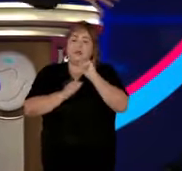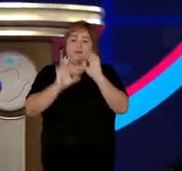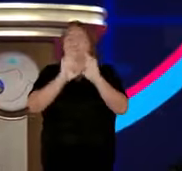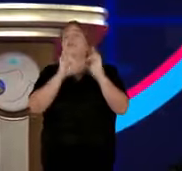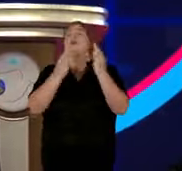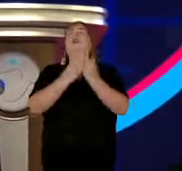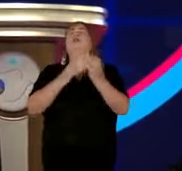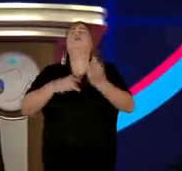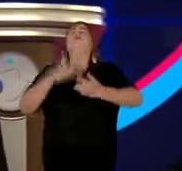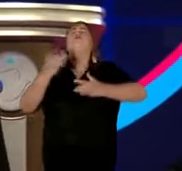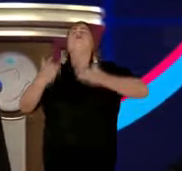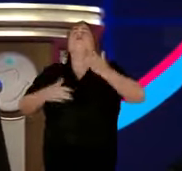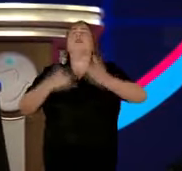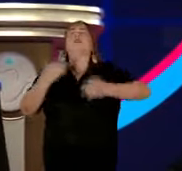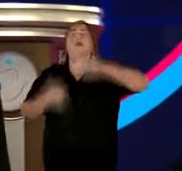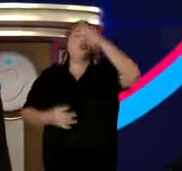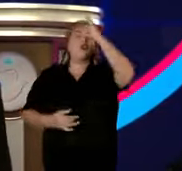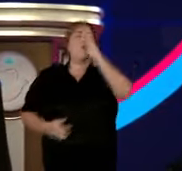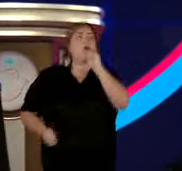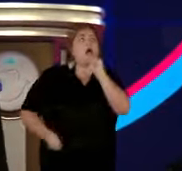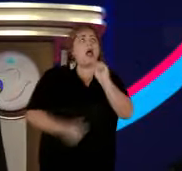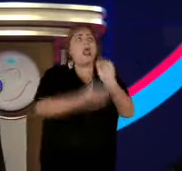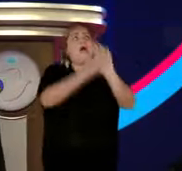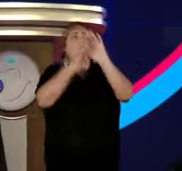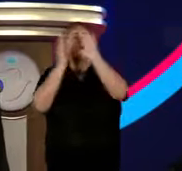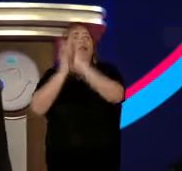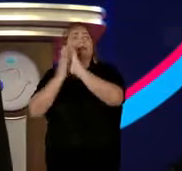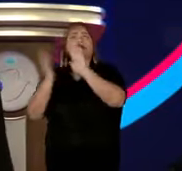Dios, alabe la gloria de Dios.